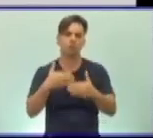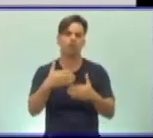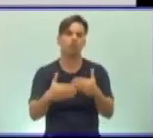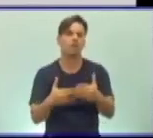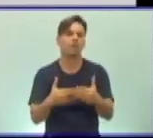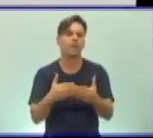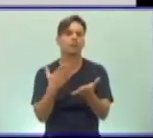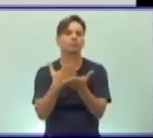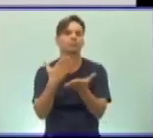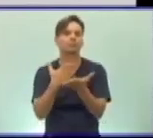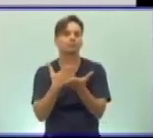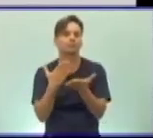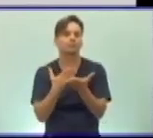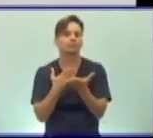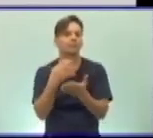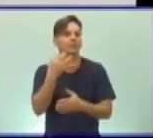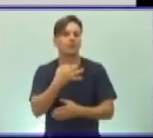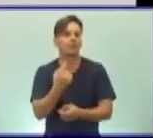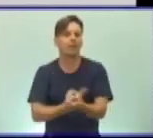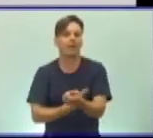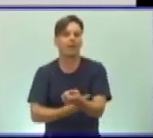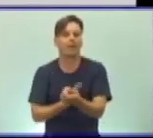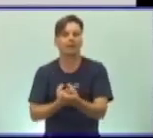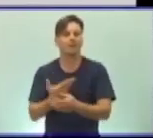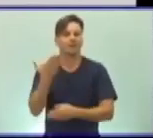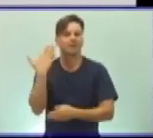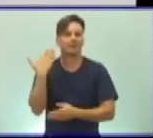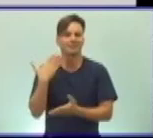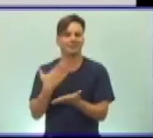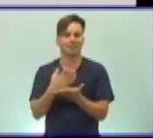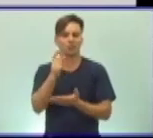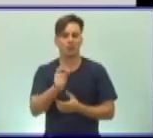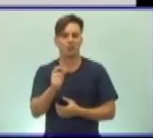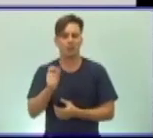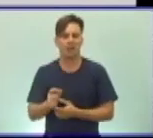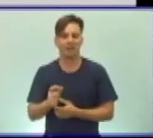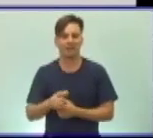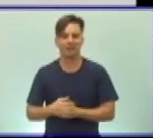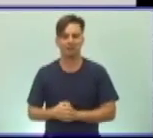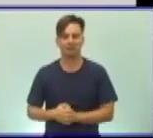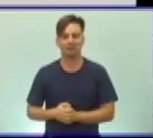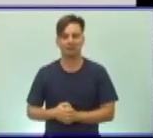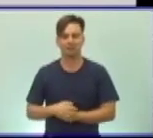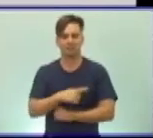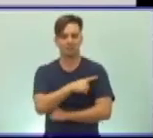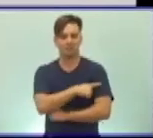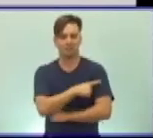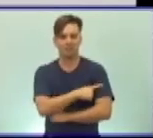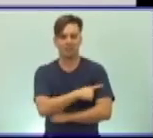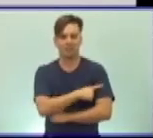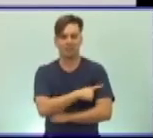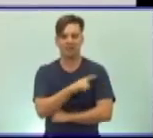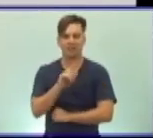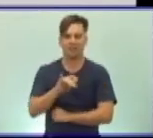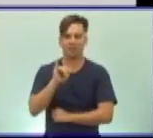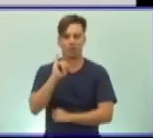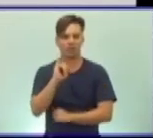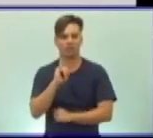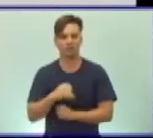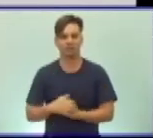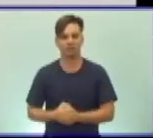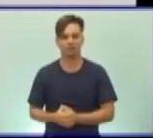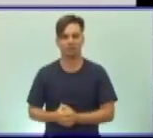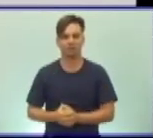durante toda tu vida estudiantil desde los últimos grados de la educación primaria. Vas a establecer las relaciones y vas a